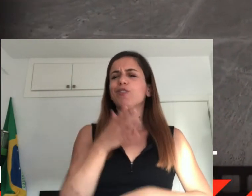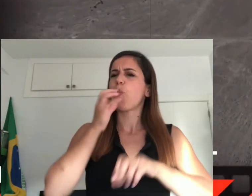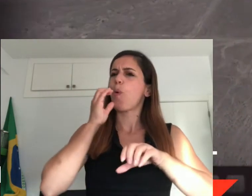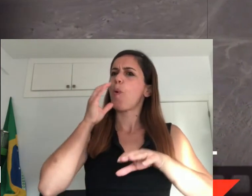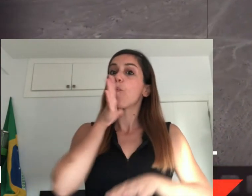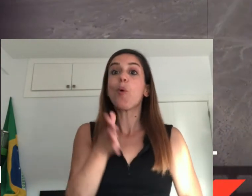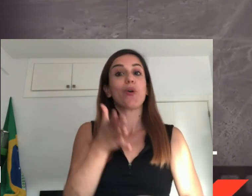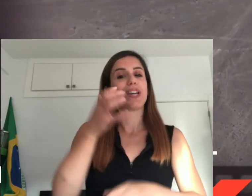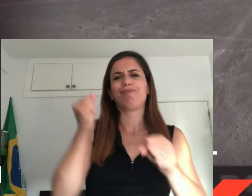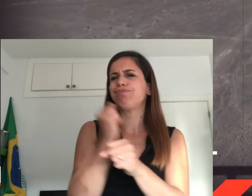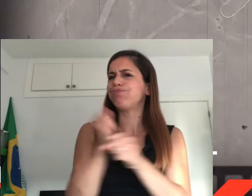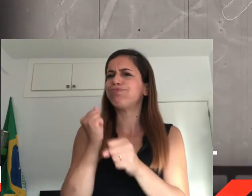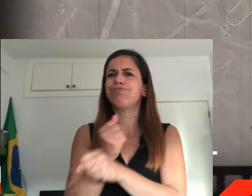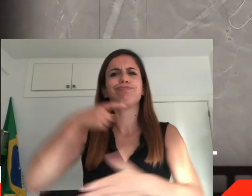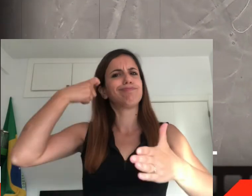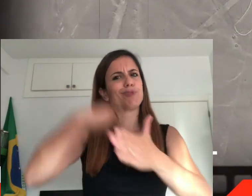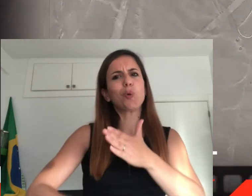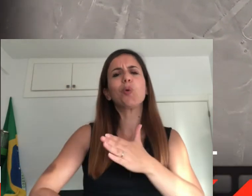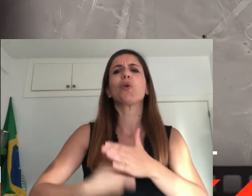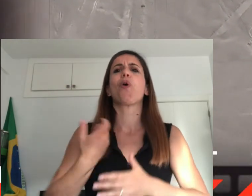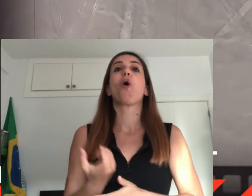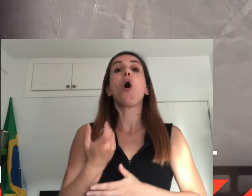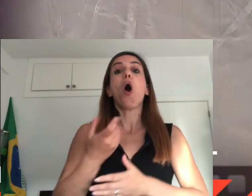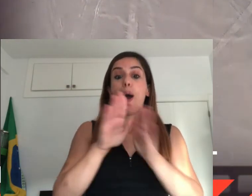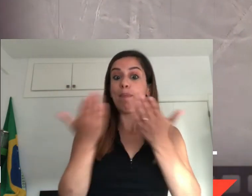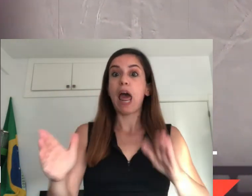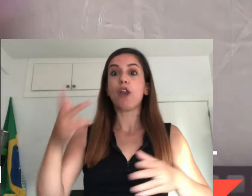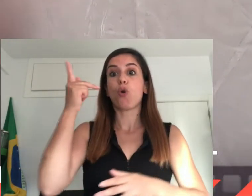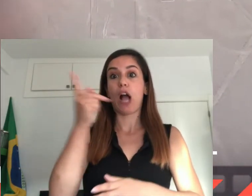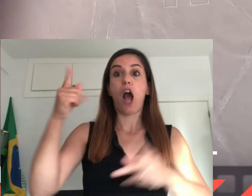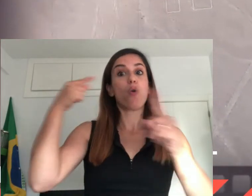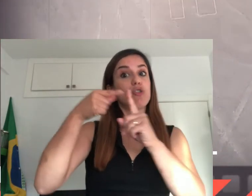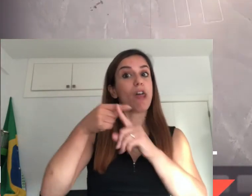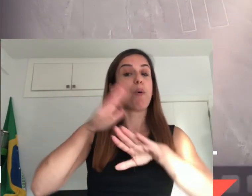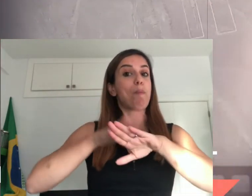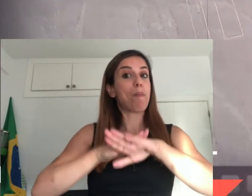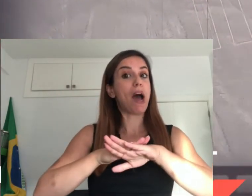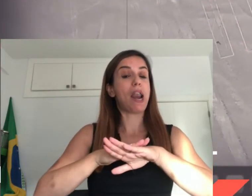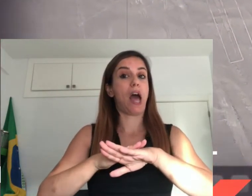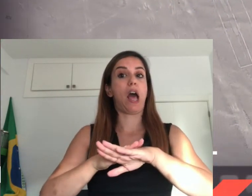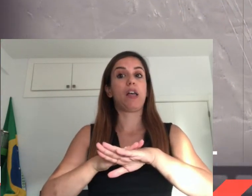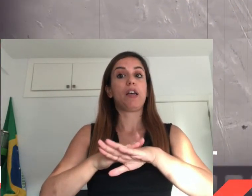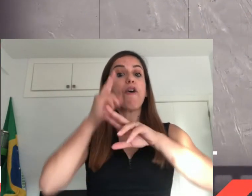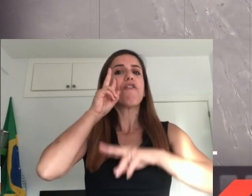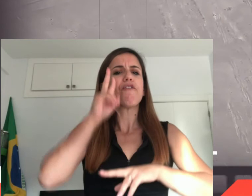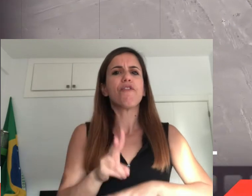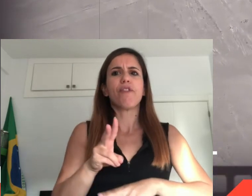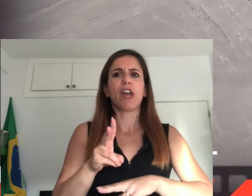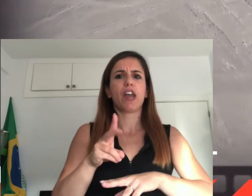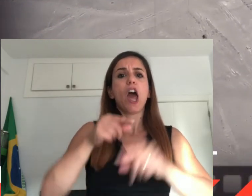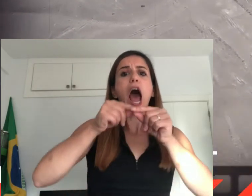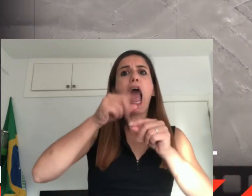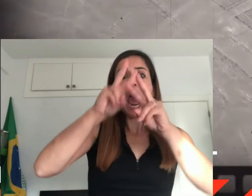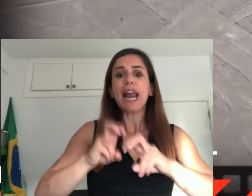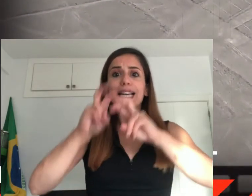trabajo y bueno, se ha utilizado un plano CAD para nada más y nada menos que dirimir 2.500 kilómetros cuadrados con